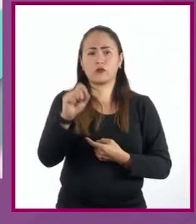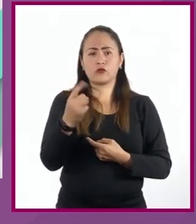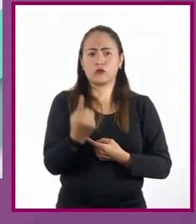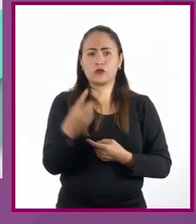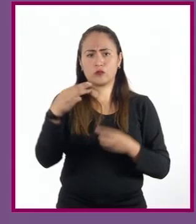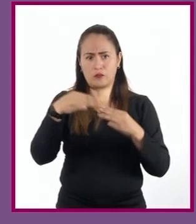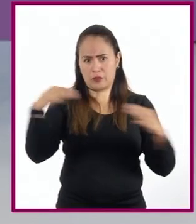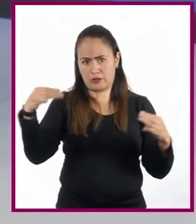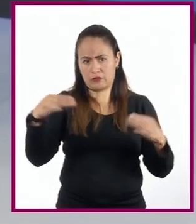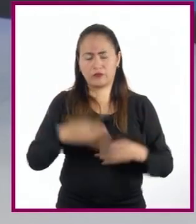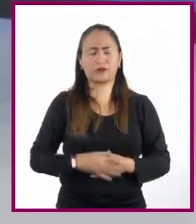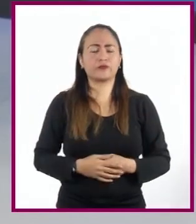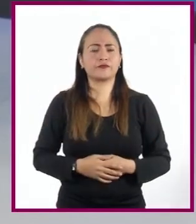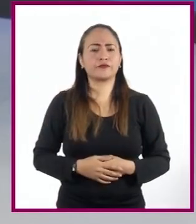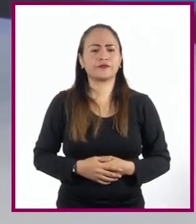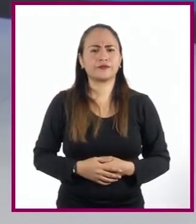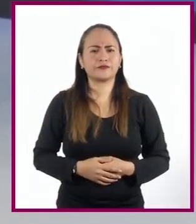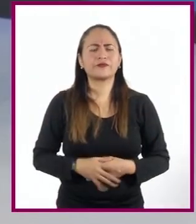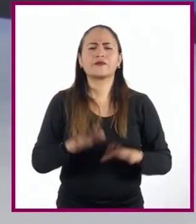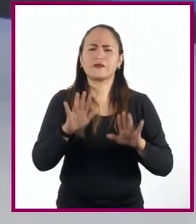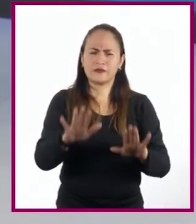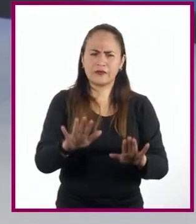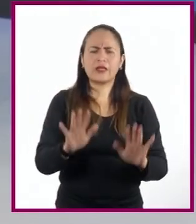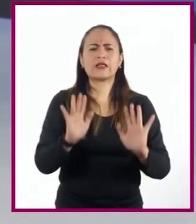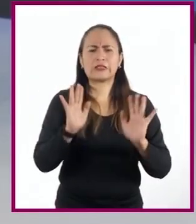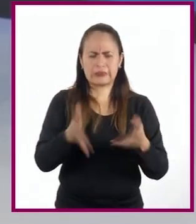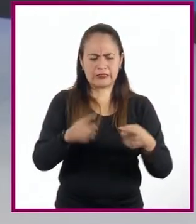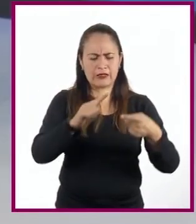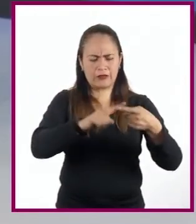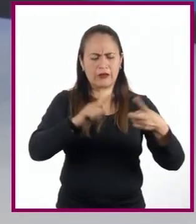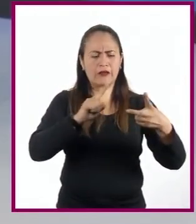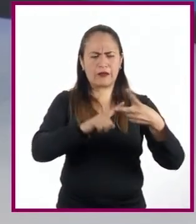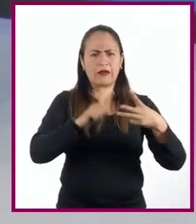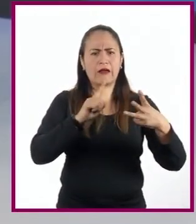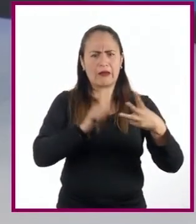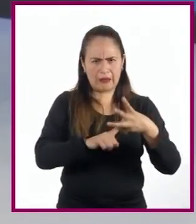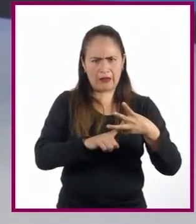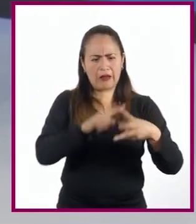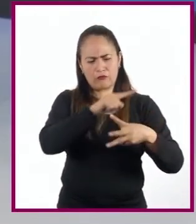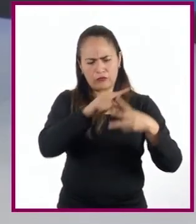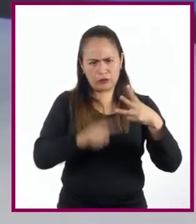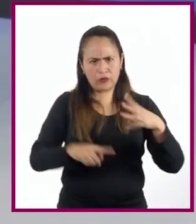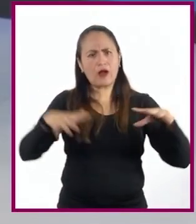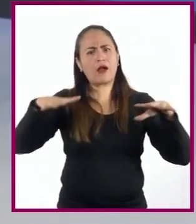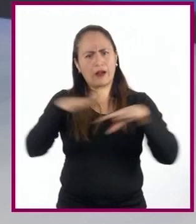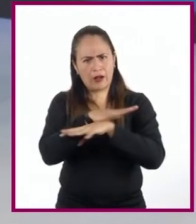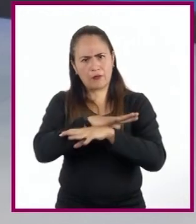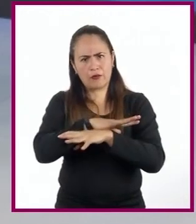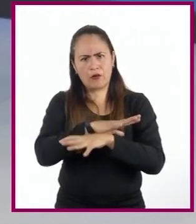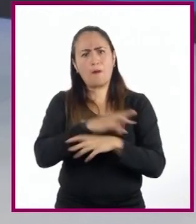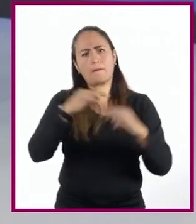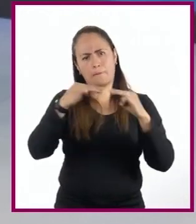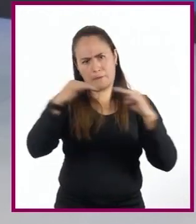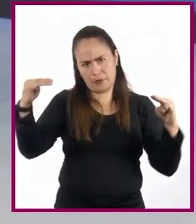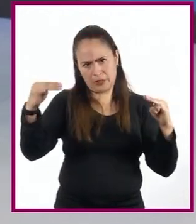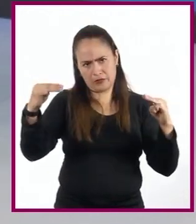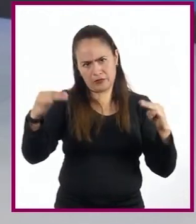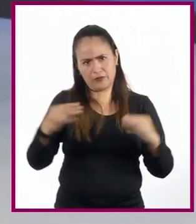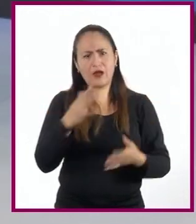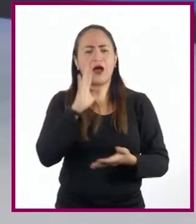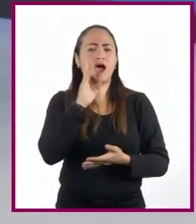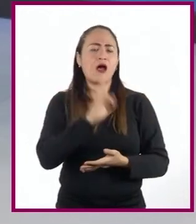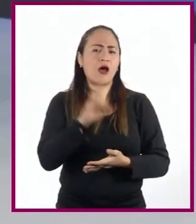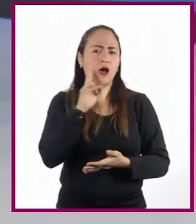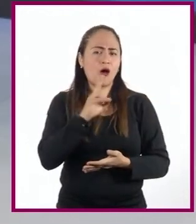metros. Maestra, ya hemos convertido las longitudes de las cuerdas a metros. Demos respuesta a las